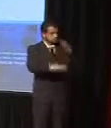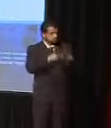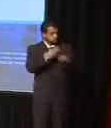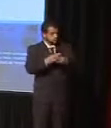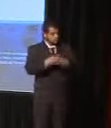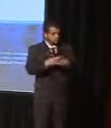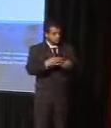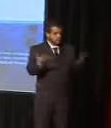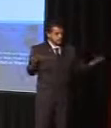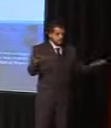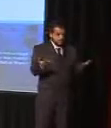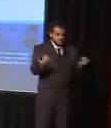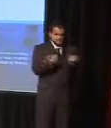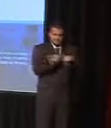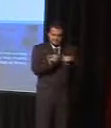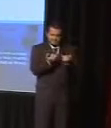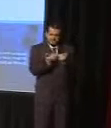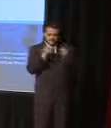control